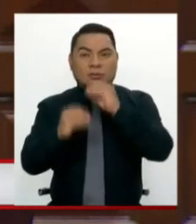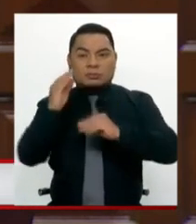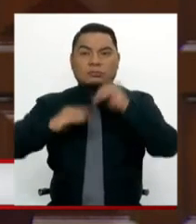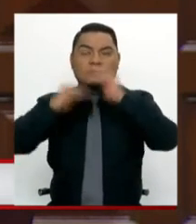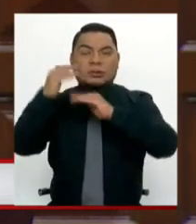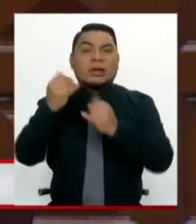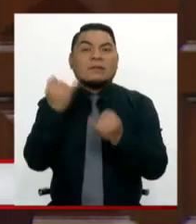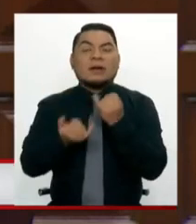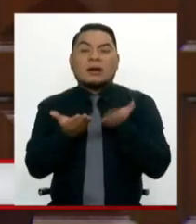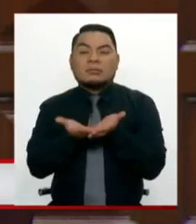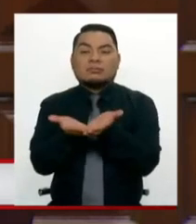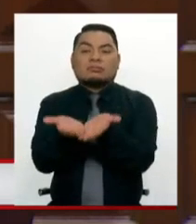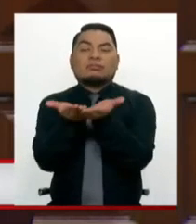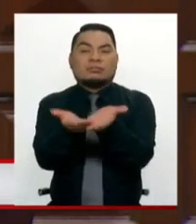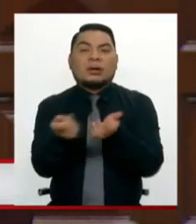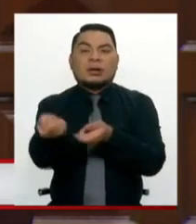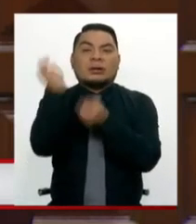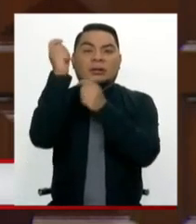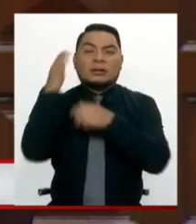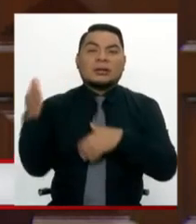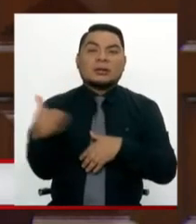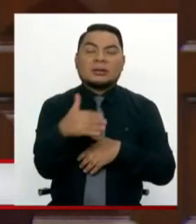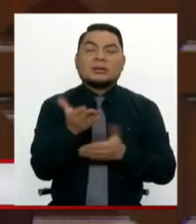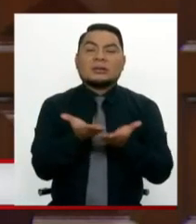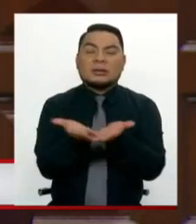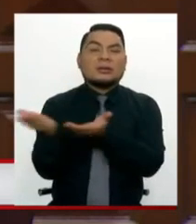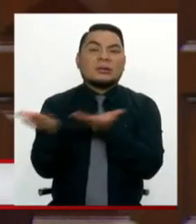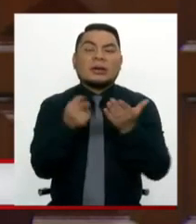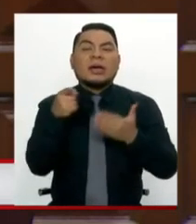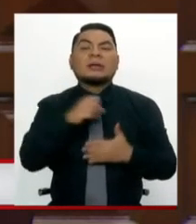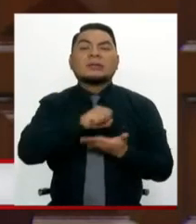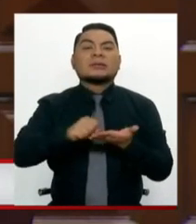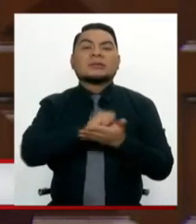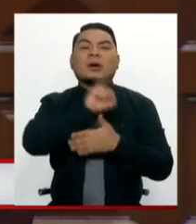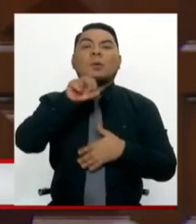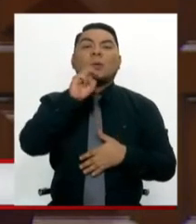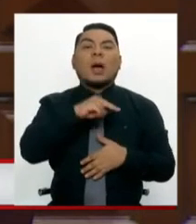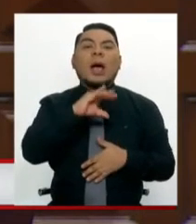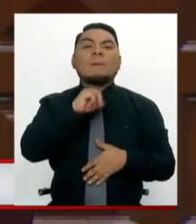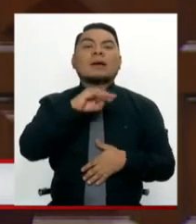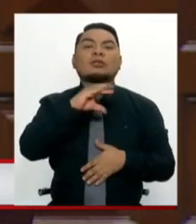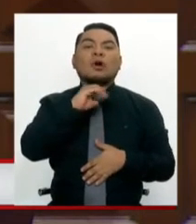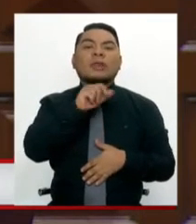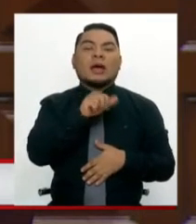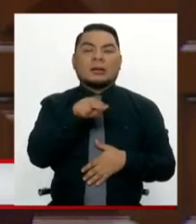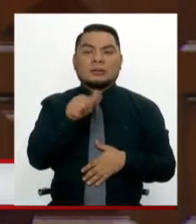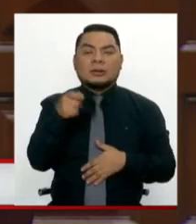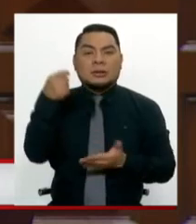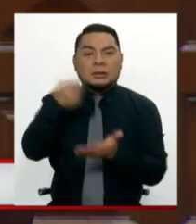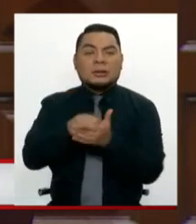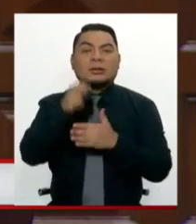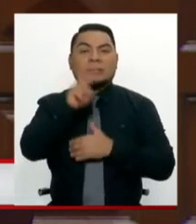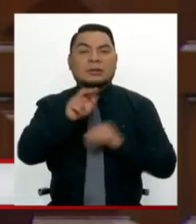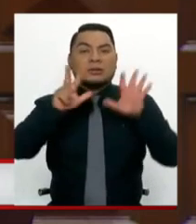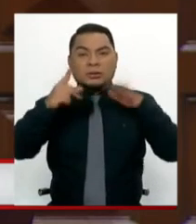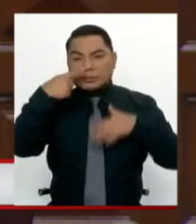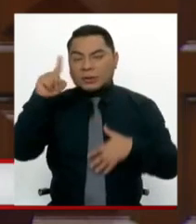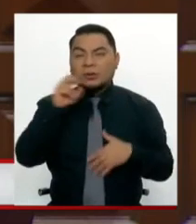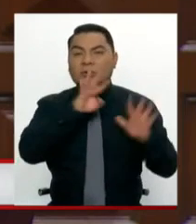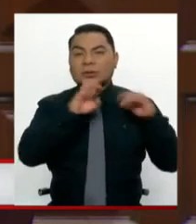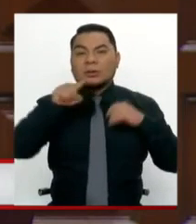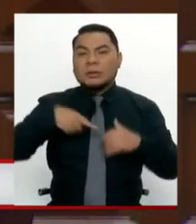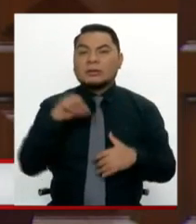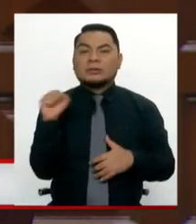del desembarcadero pesquero artesanal de San Juan de Marcona, con una inversión de 28 millones 900